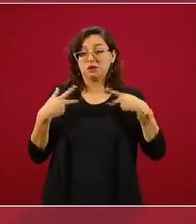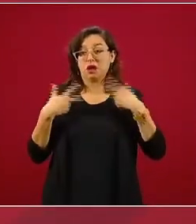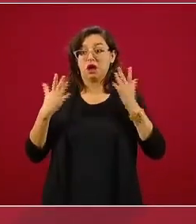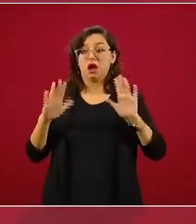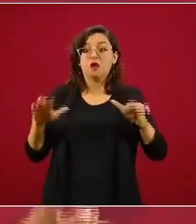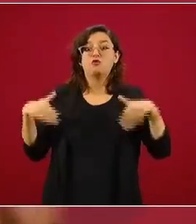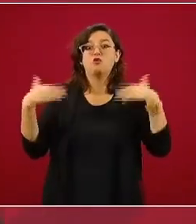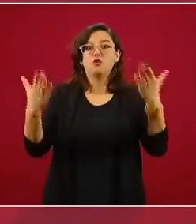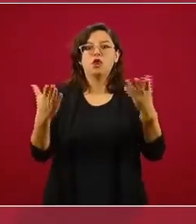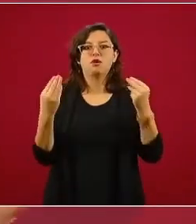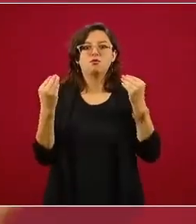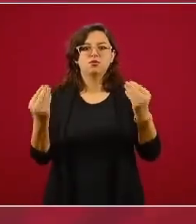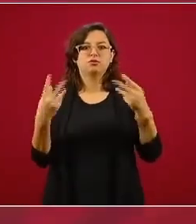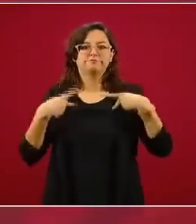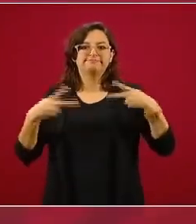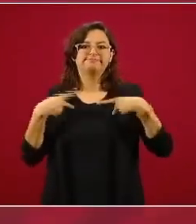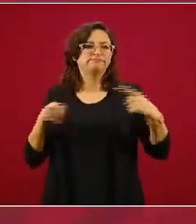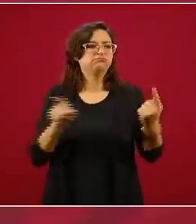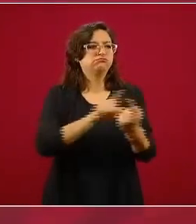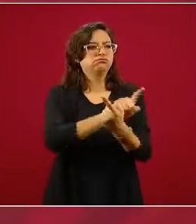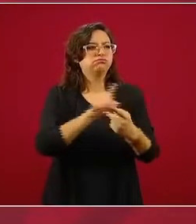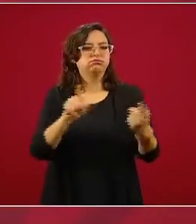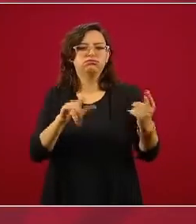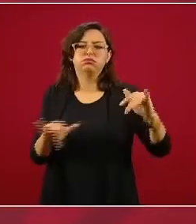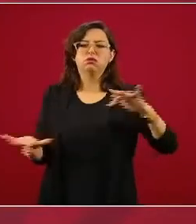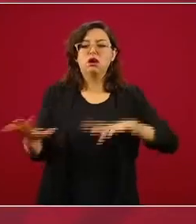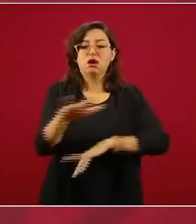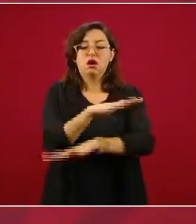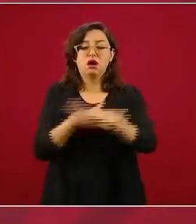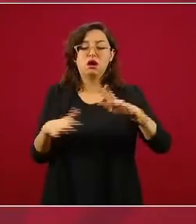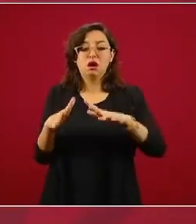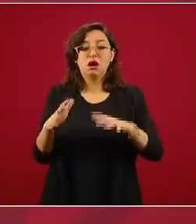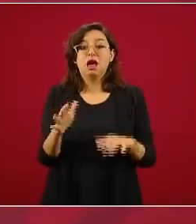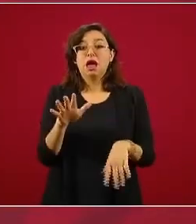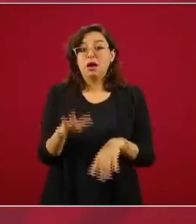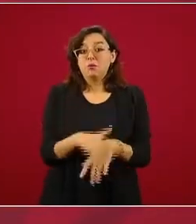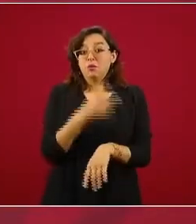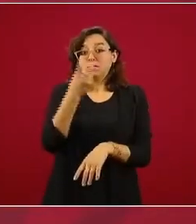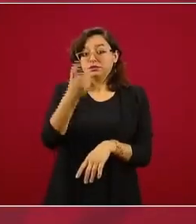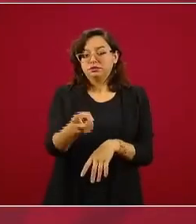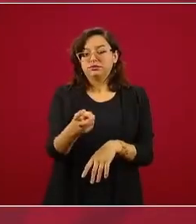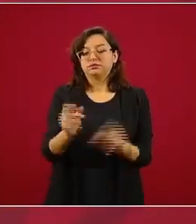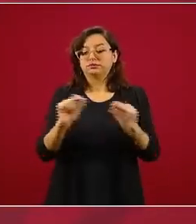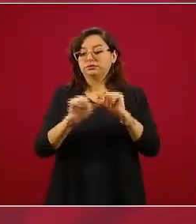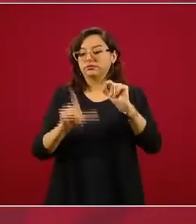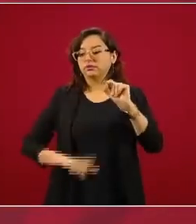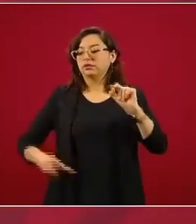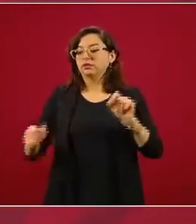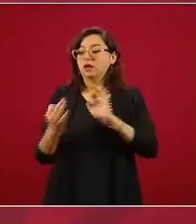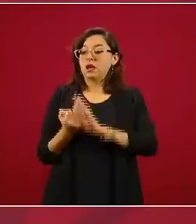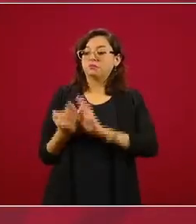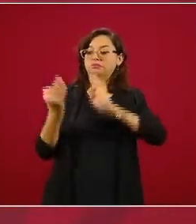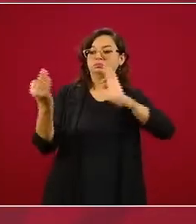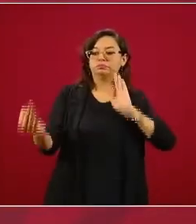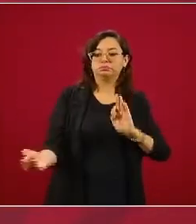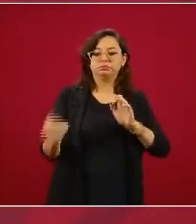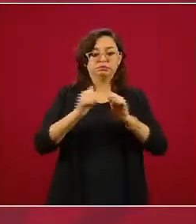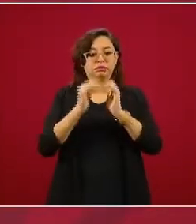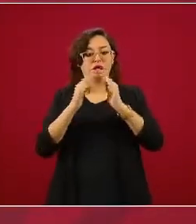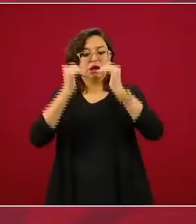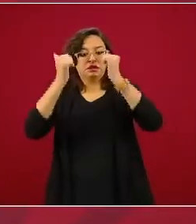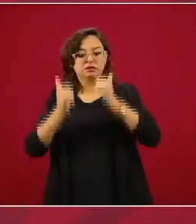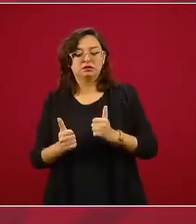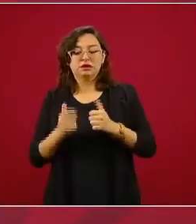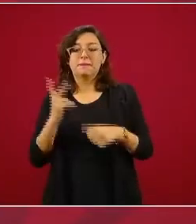personas. Entonces, la Jornada Nacional de Sana Distancia, ese fue el propósito, que al no estar abiertos